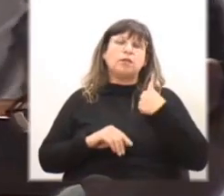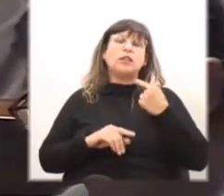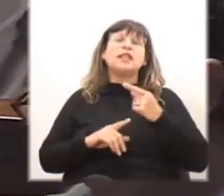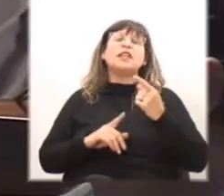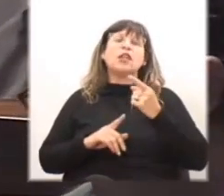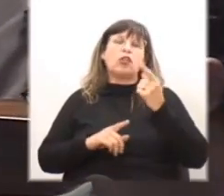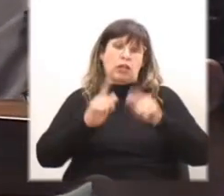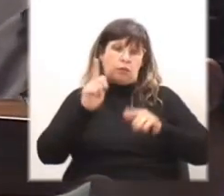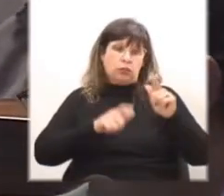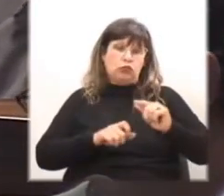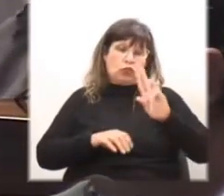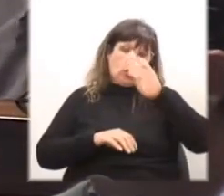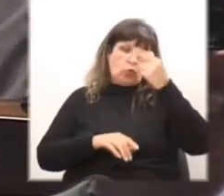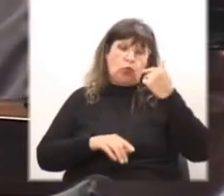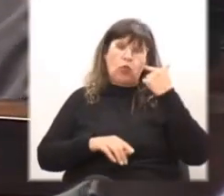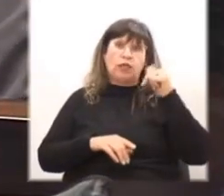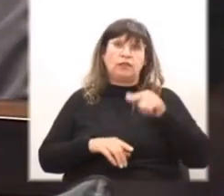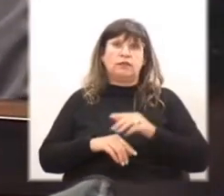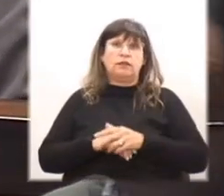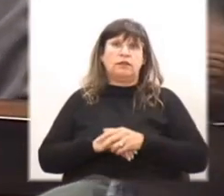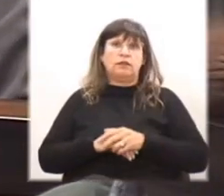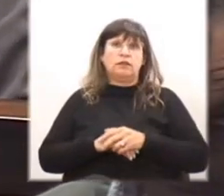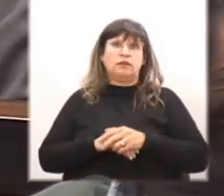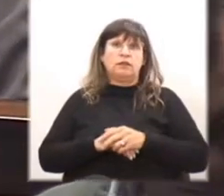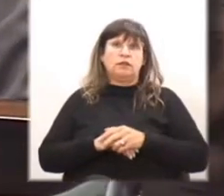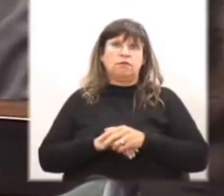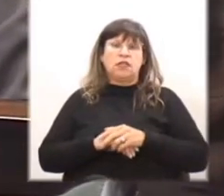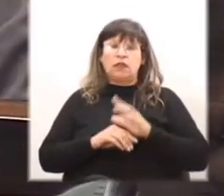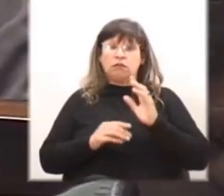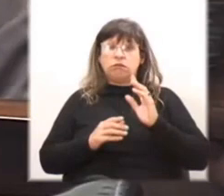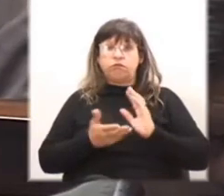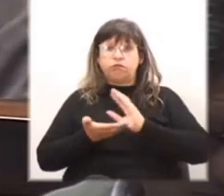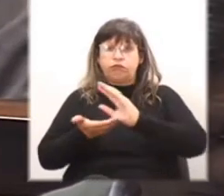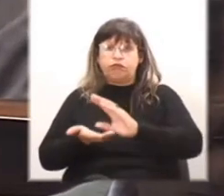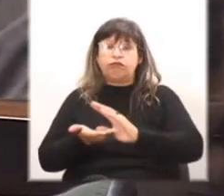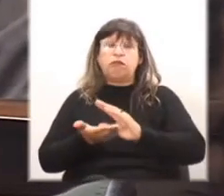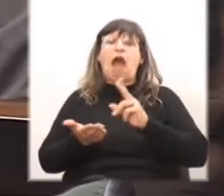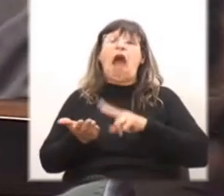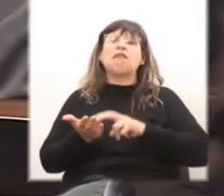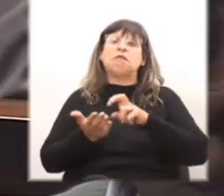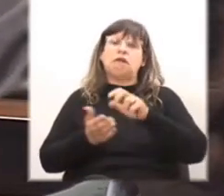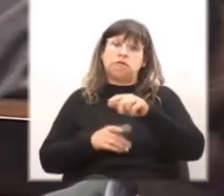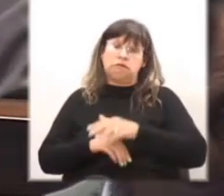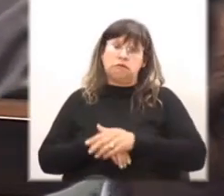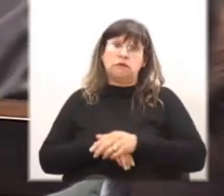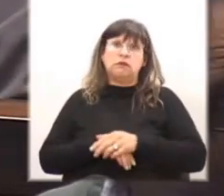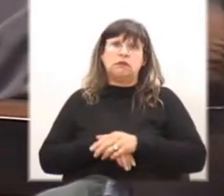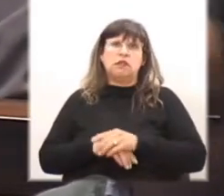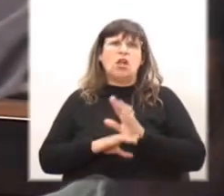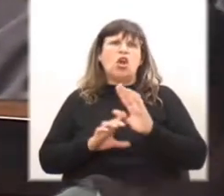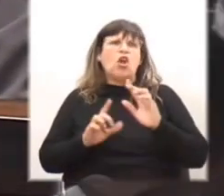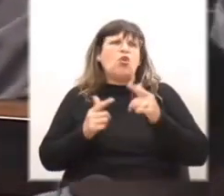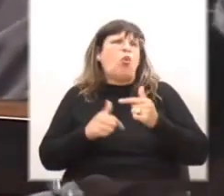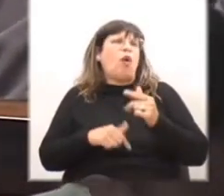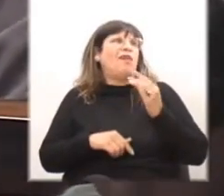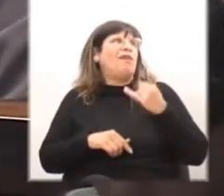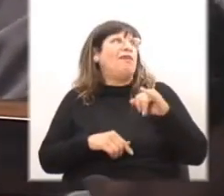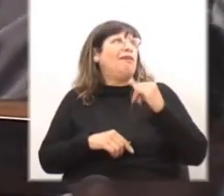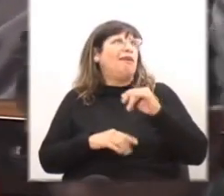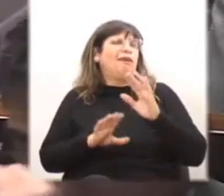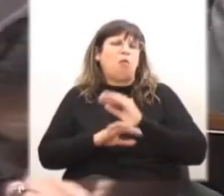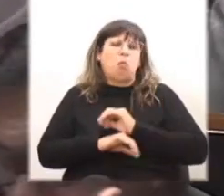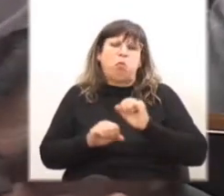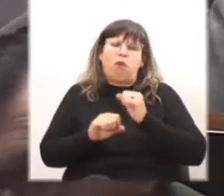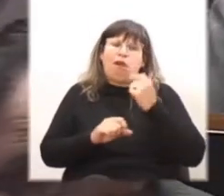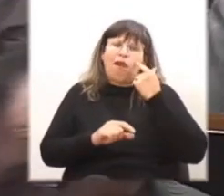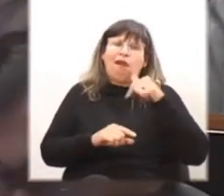contribuyentes dirigen a Salto Grande. Nos parece que no hay excusa posible para decir